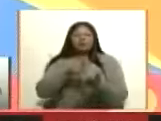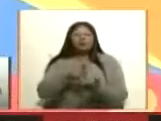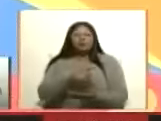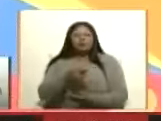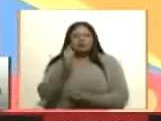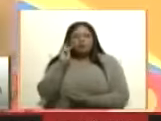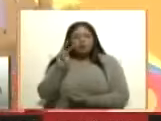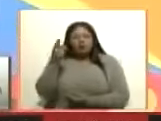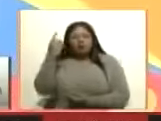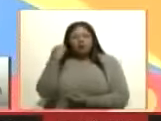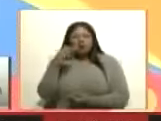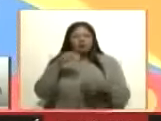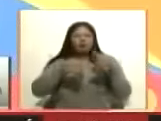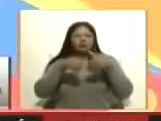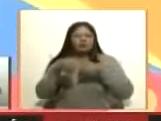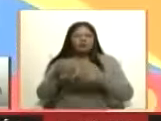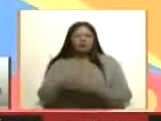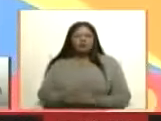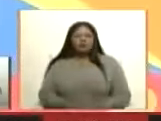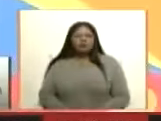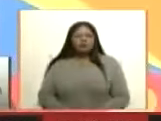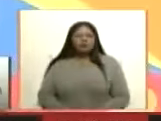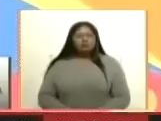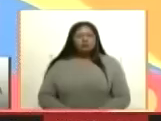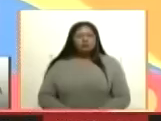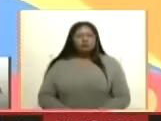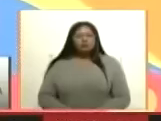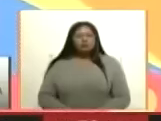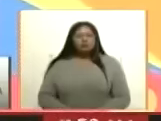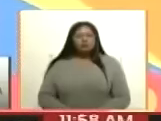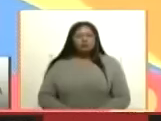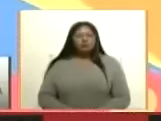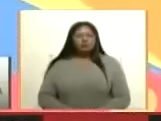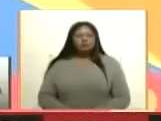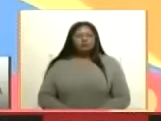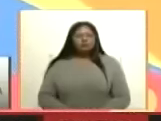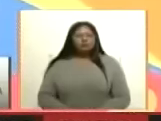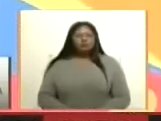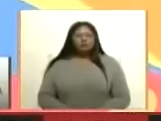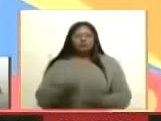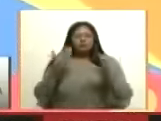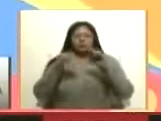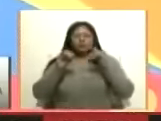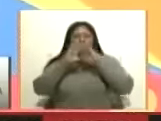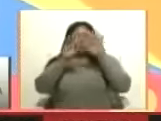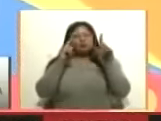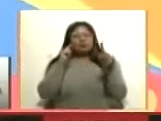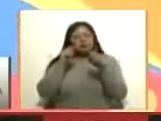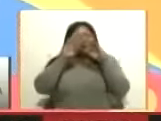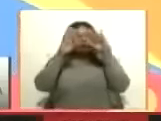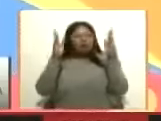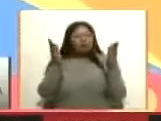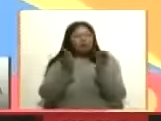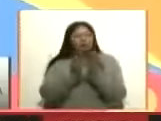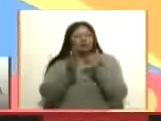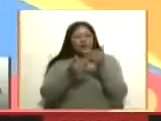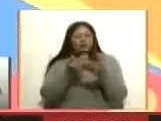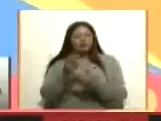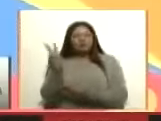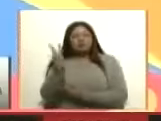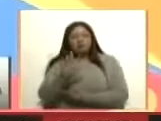el día de ayer votando nuestros reconocimiento y el mensaje está claro el mensaje al mundo los venezolanos y las